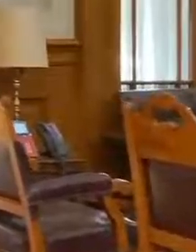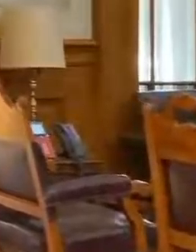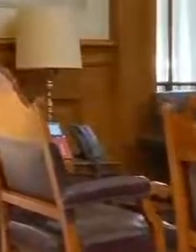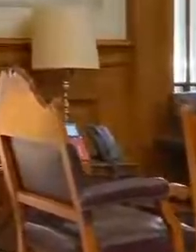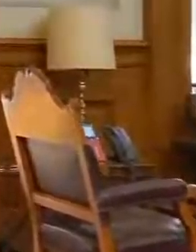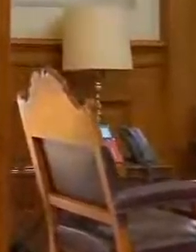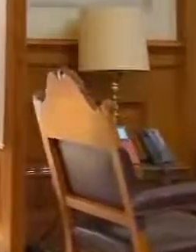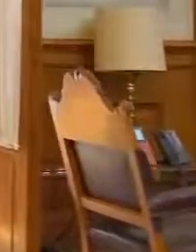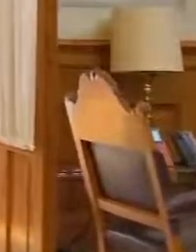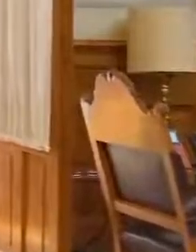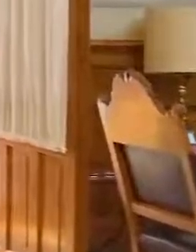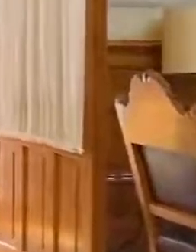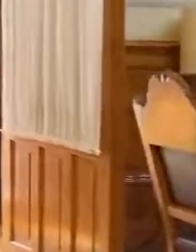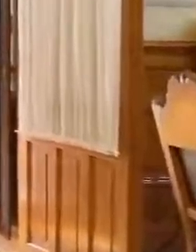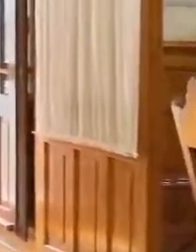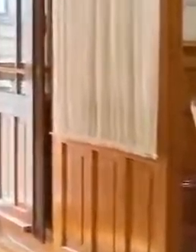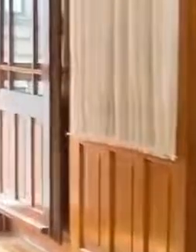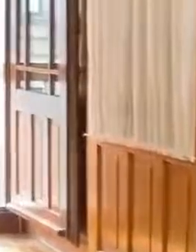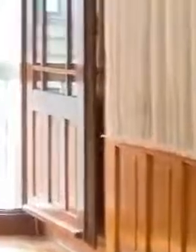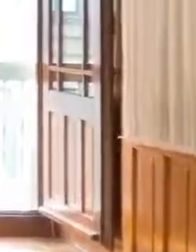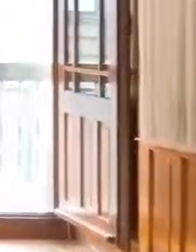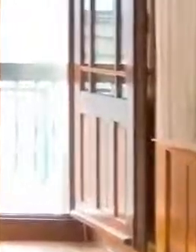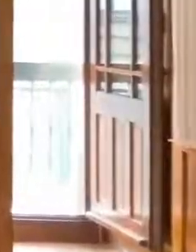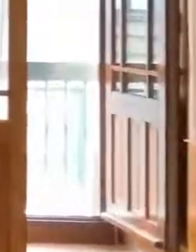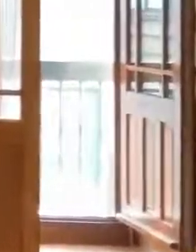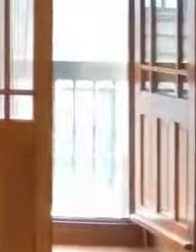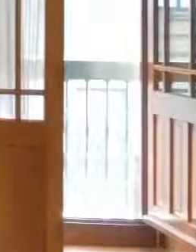de no rendirnos.